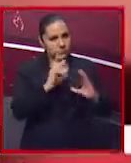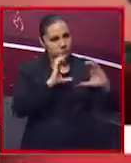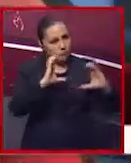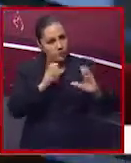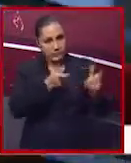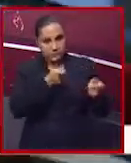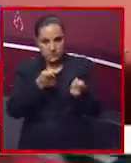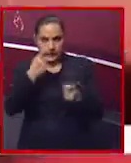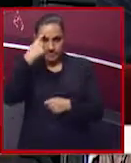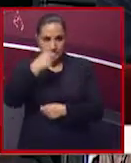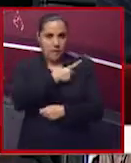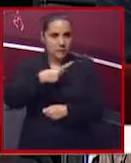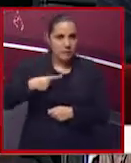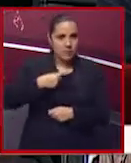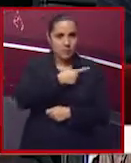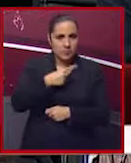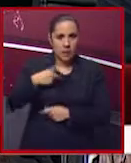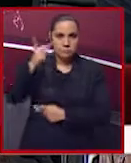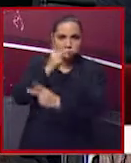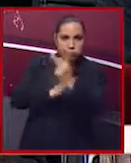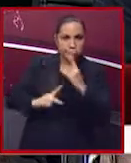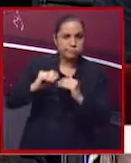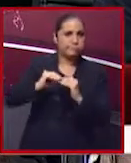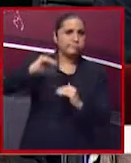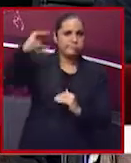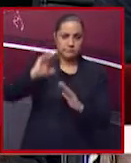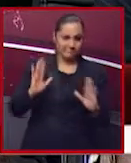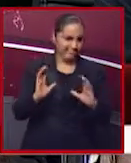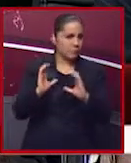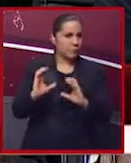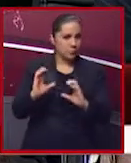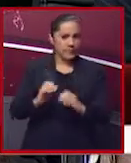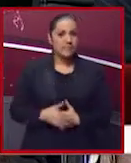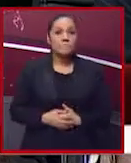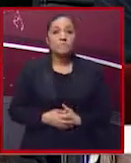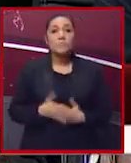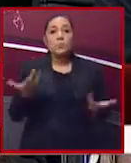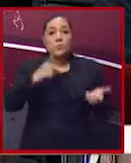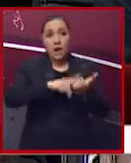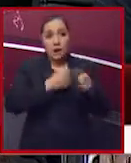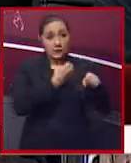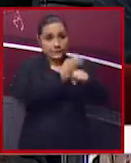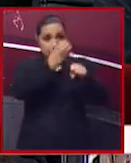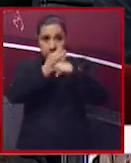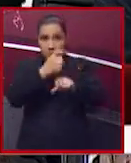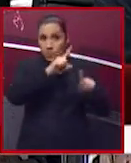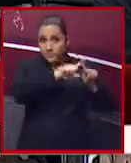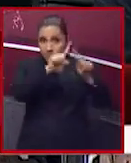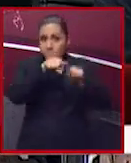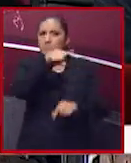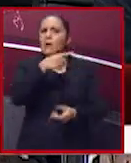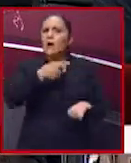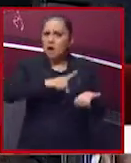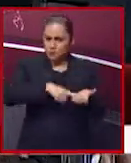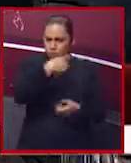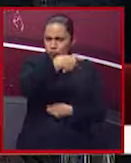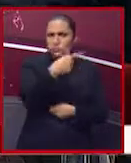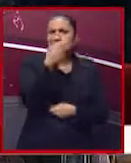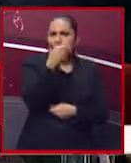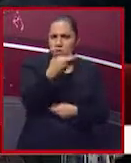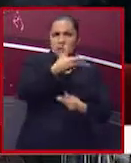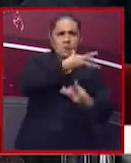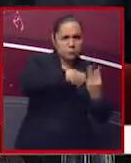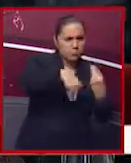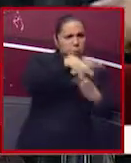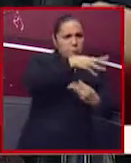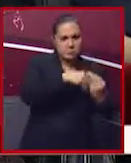deuda. Las entidades federativas tienen diversas fuentes de financiamiento que es oportuno, con la colaboración, por supuesto, del Ejecutivo